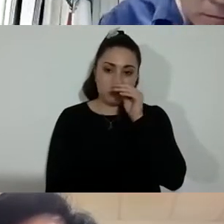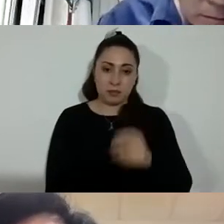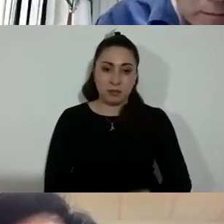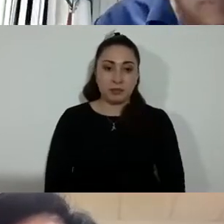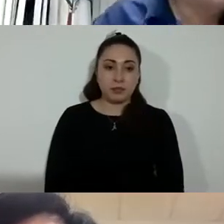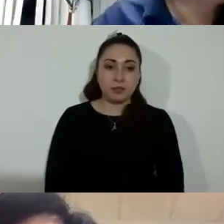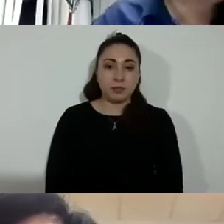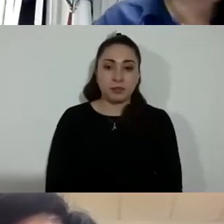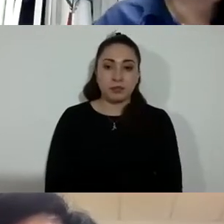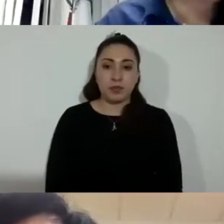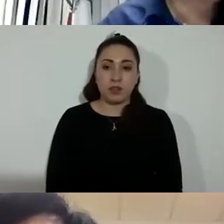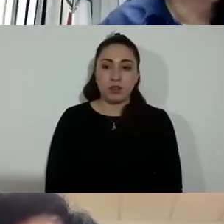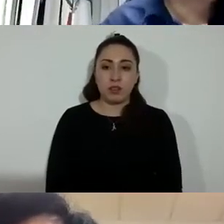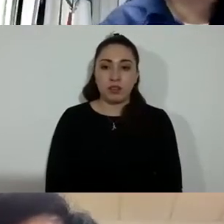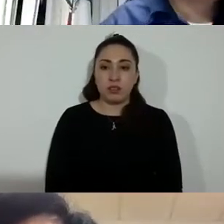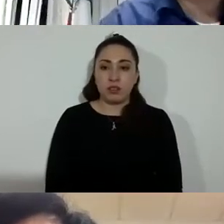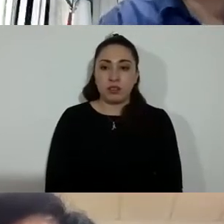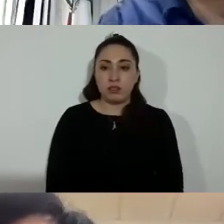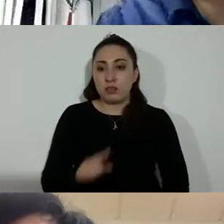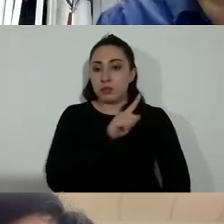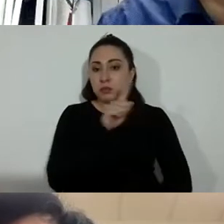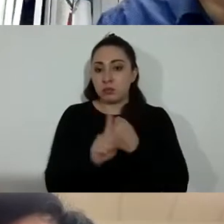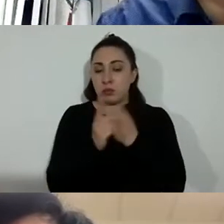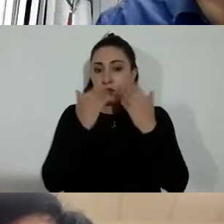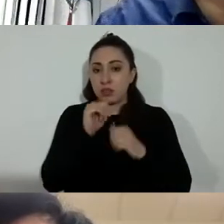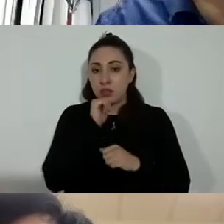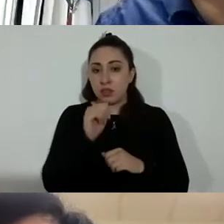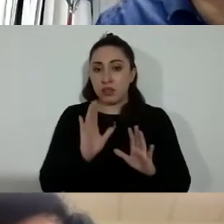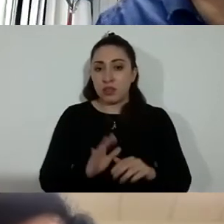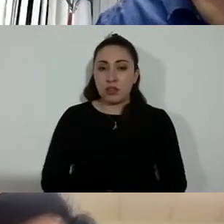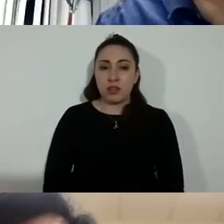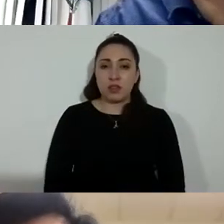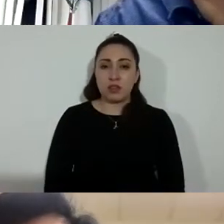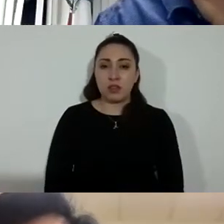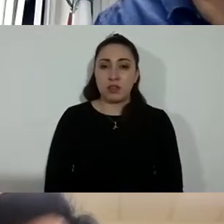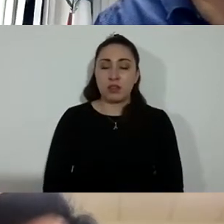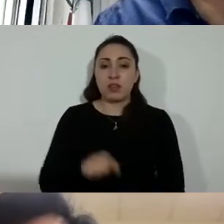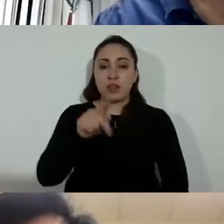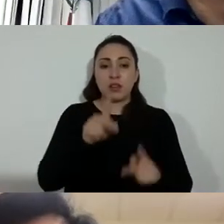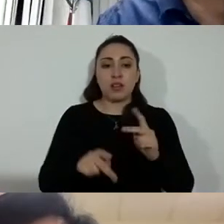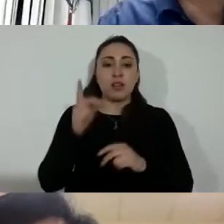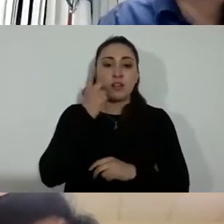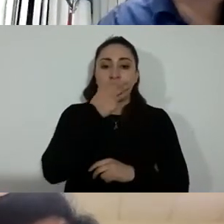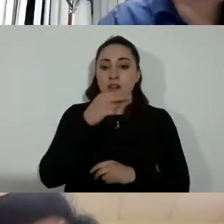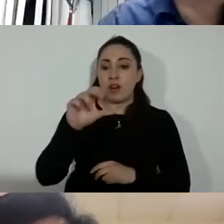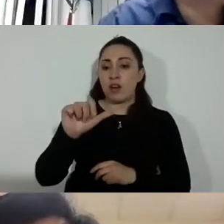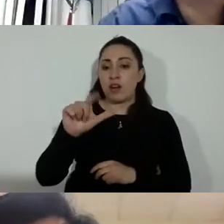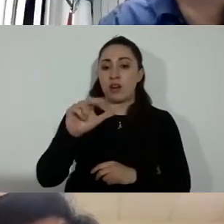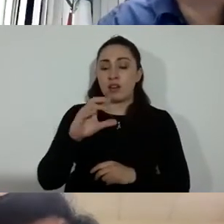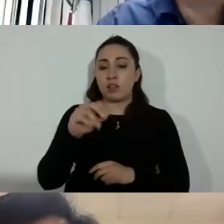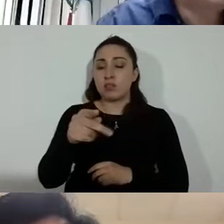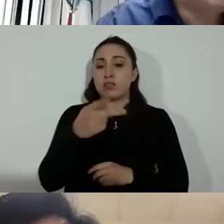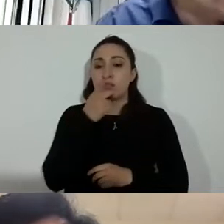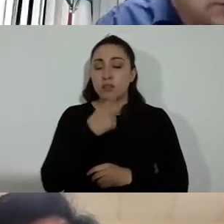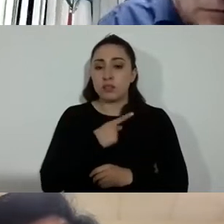Muchas si gracias, no tienen inconveniente. Por mi parte no hay ningún inconveniente. Diputado Alarcón, adelante.